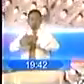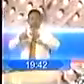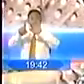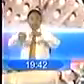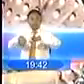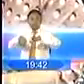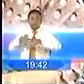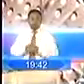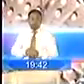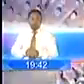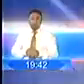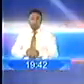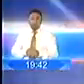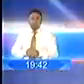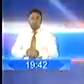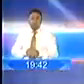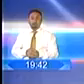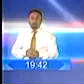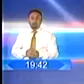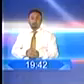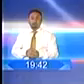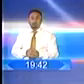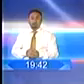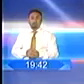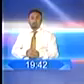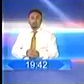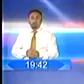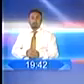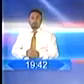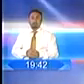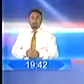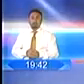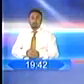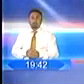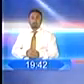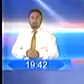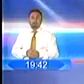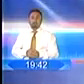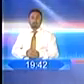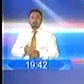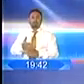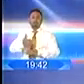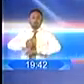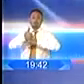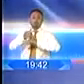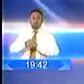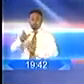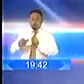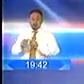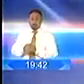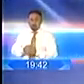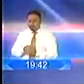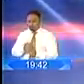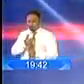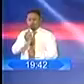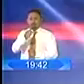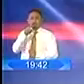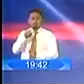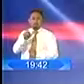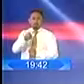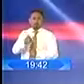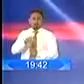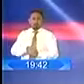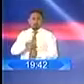6 meses que el Mengele, el doctor Mengele, hizo una selección entre 10.000